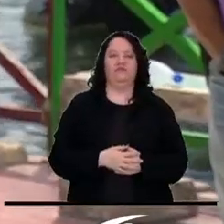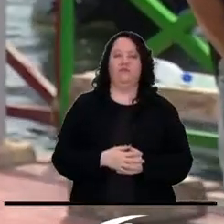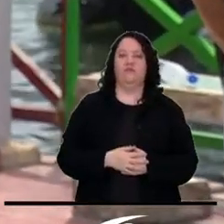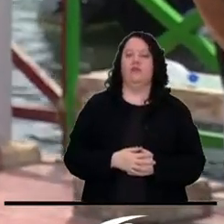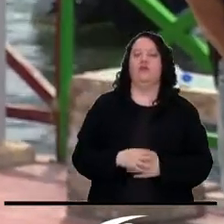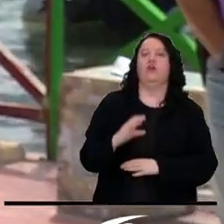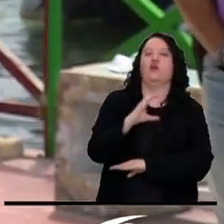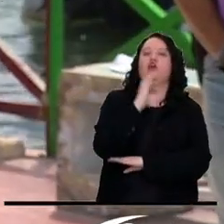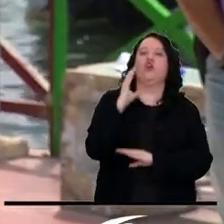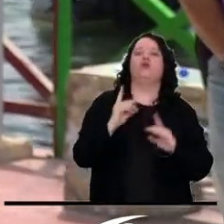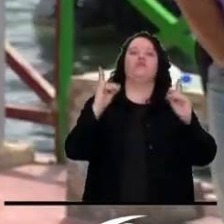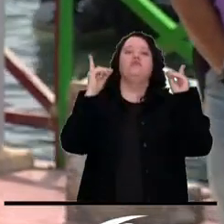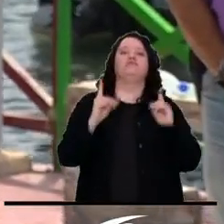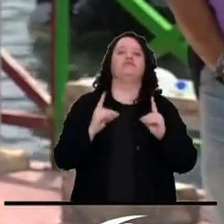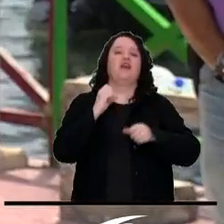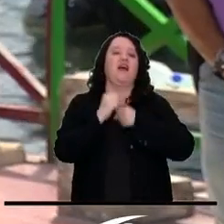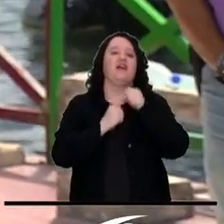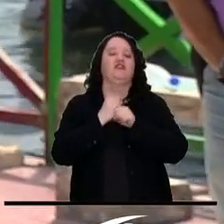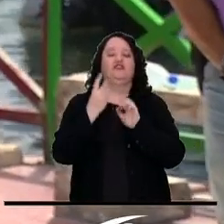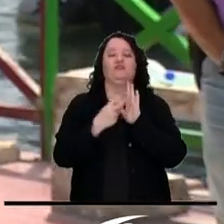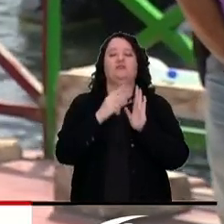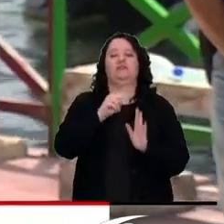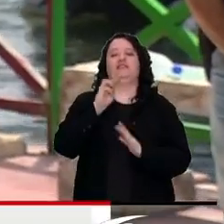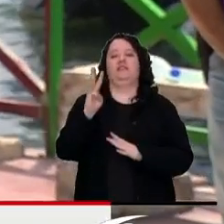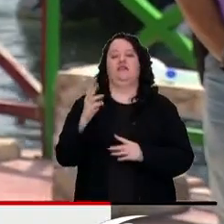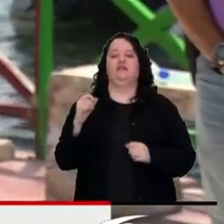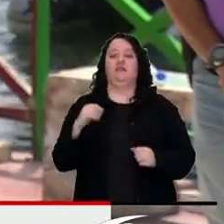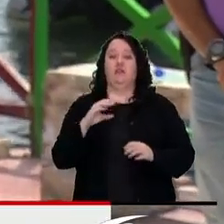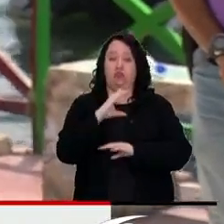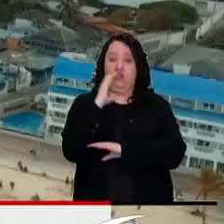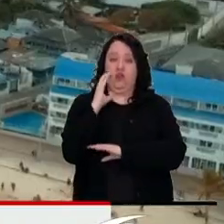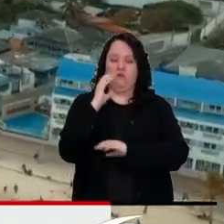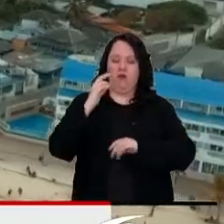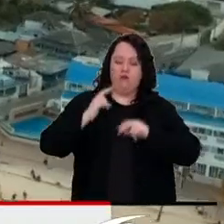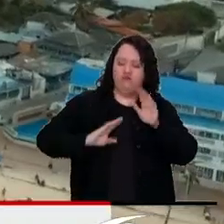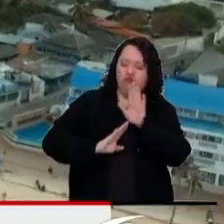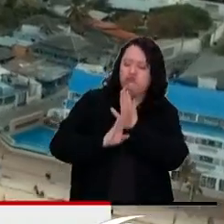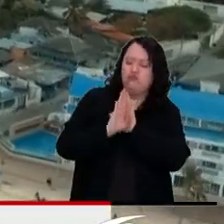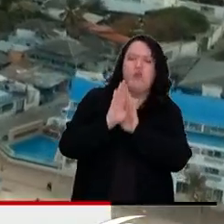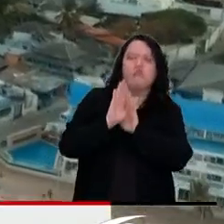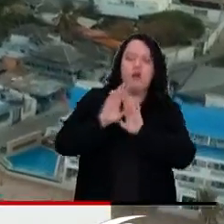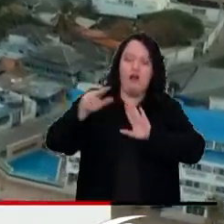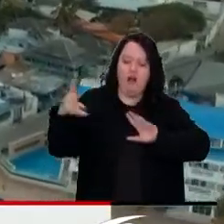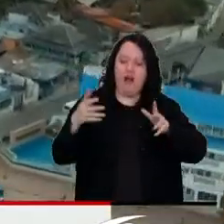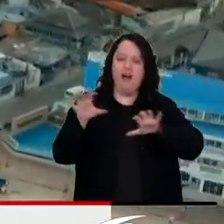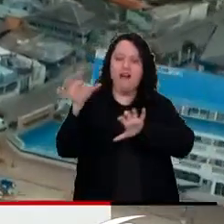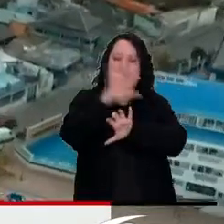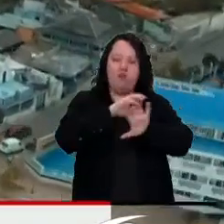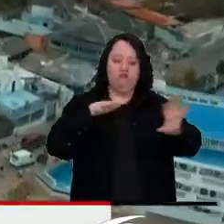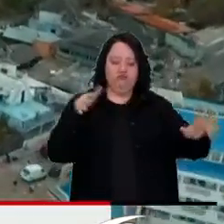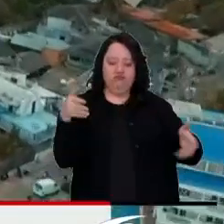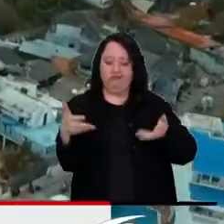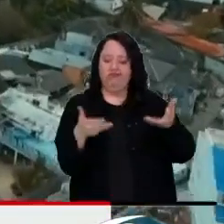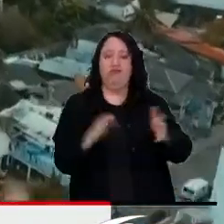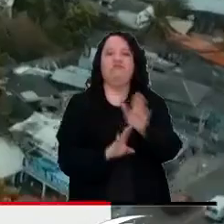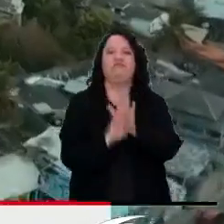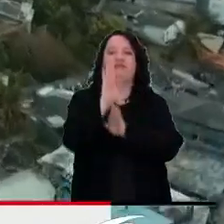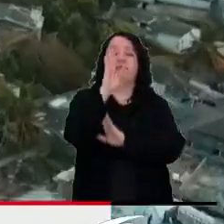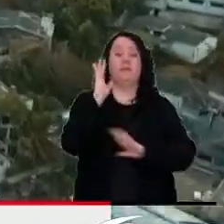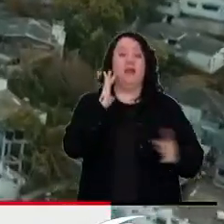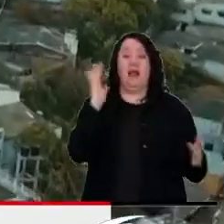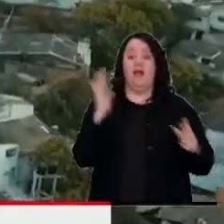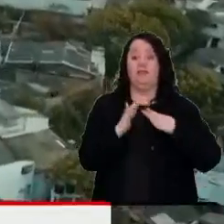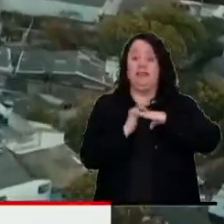Colombia decide 2023, el país se construye desde las regiones. Hoy estamos en la isla de San Andrés, concretamente la capital